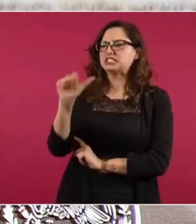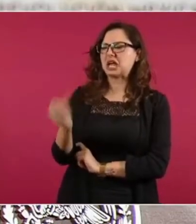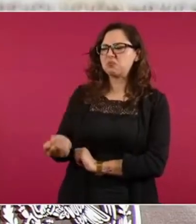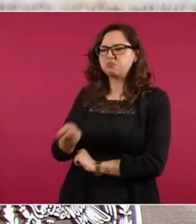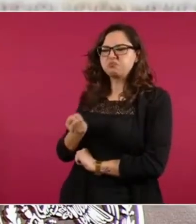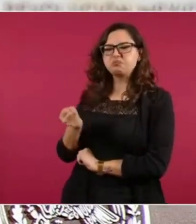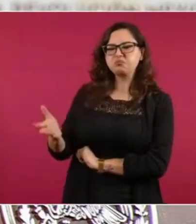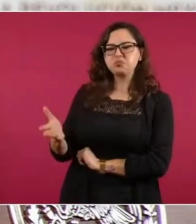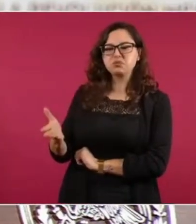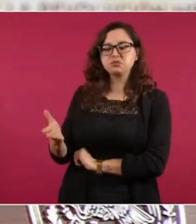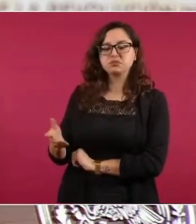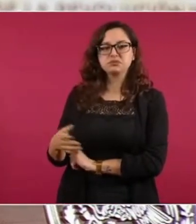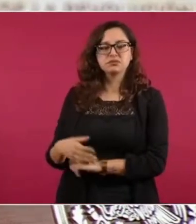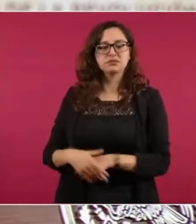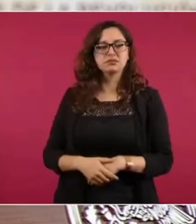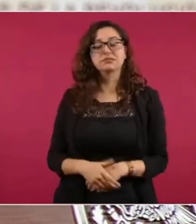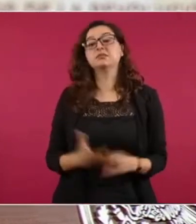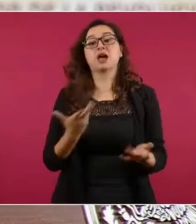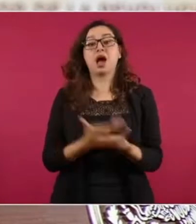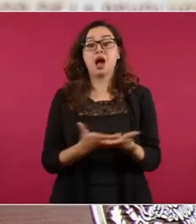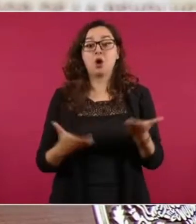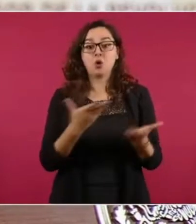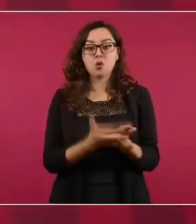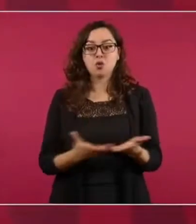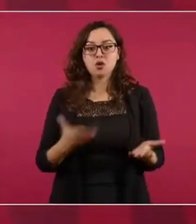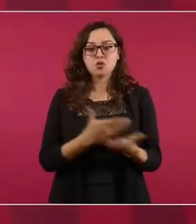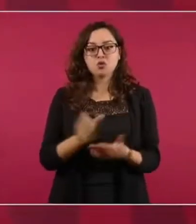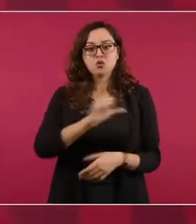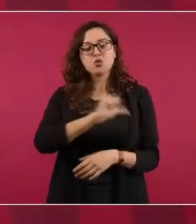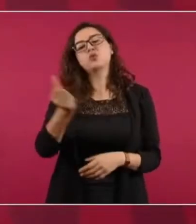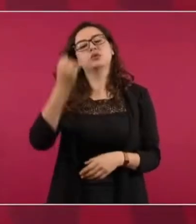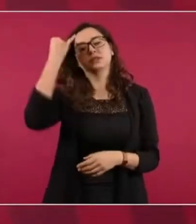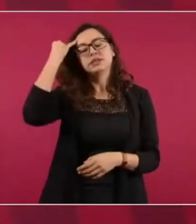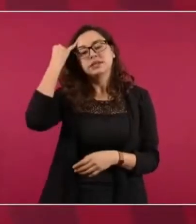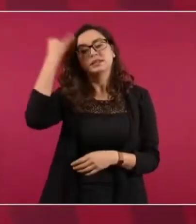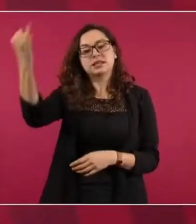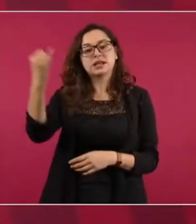hay otra corriente, así,